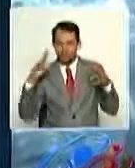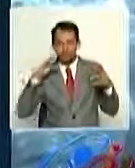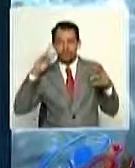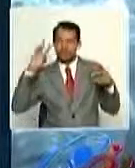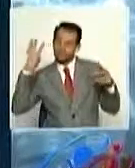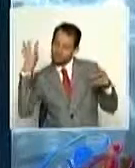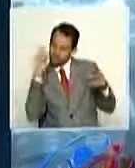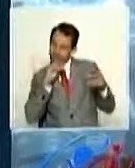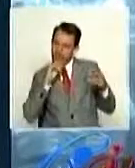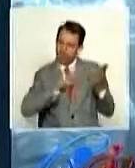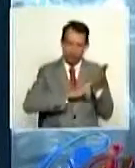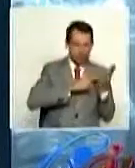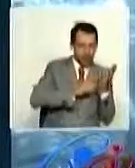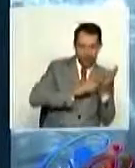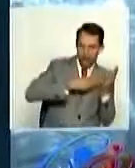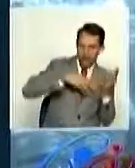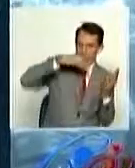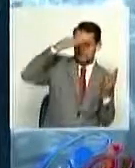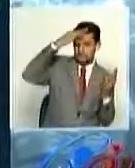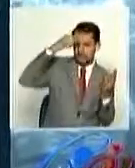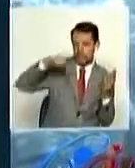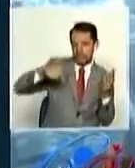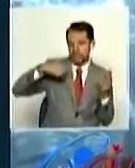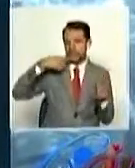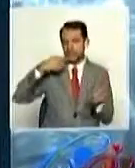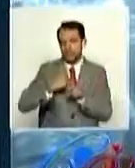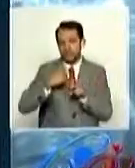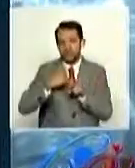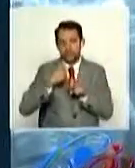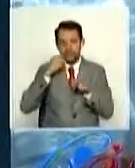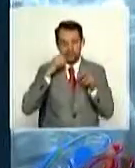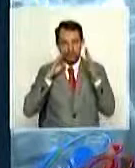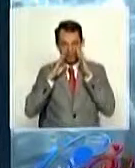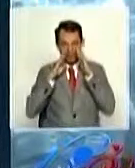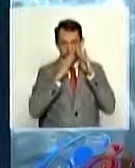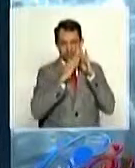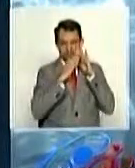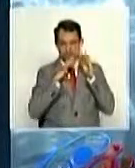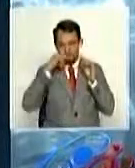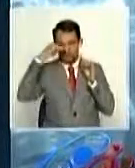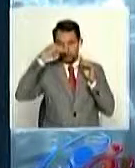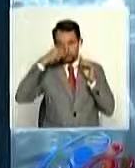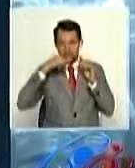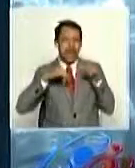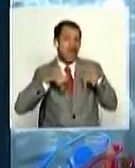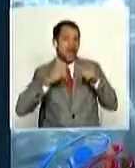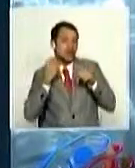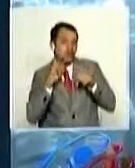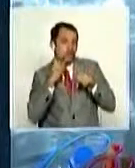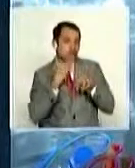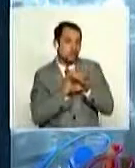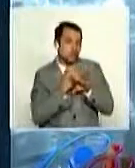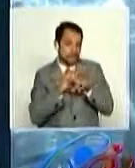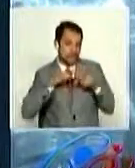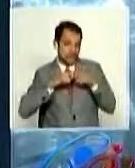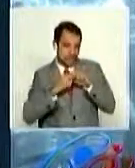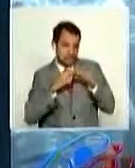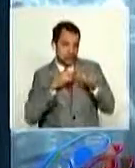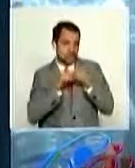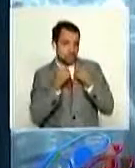interpretar el tabique nasal, la desviación del tabique nasal. Podemos también tener con unas